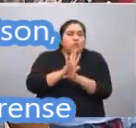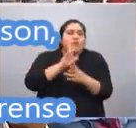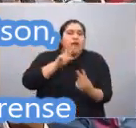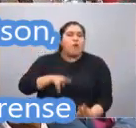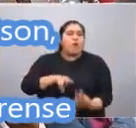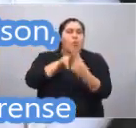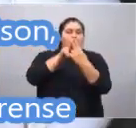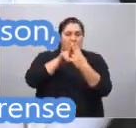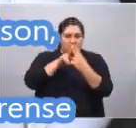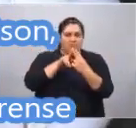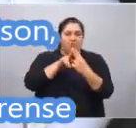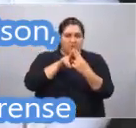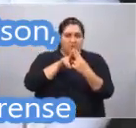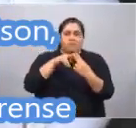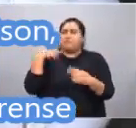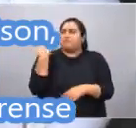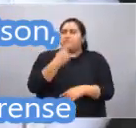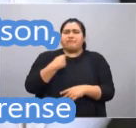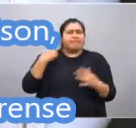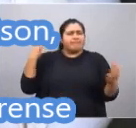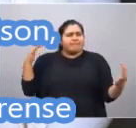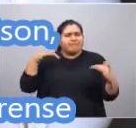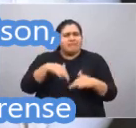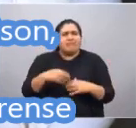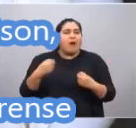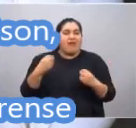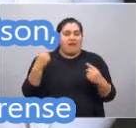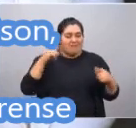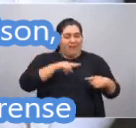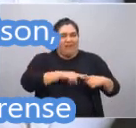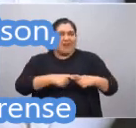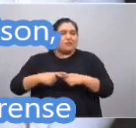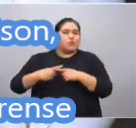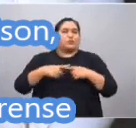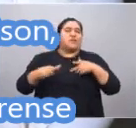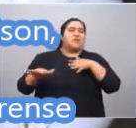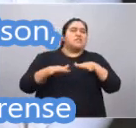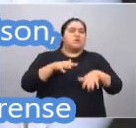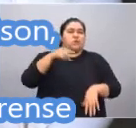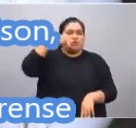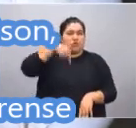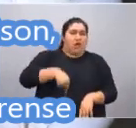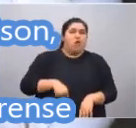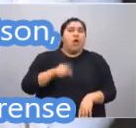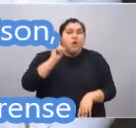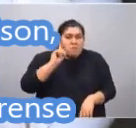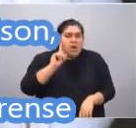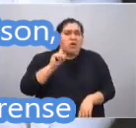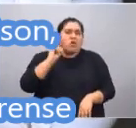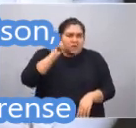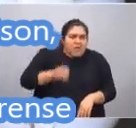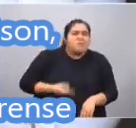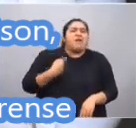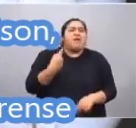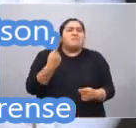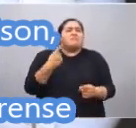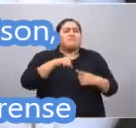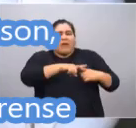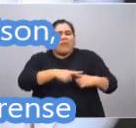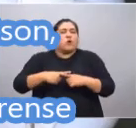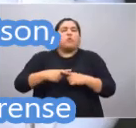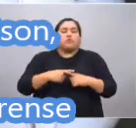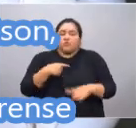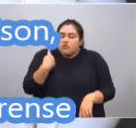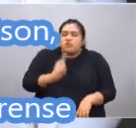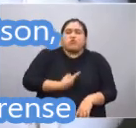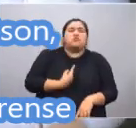encuentro donde vinimos a discutir lo que pasa, pero vinimos a discutir también qué vamos